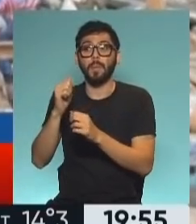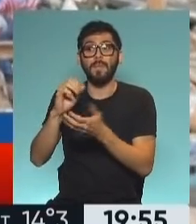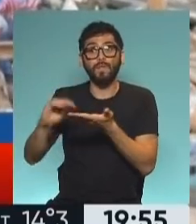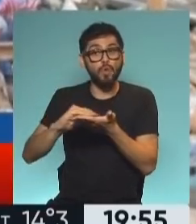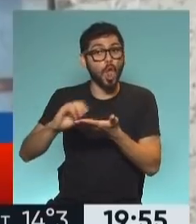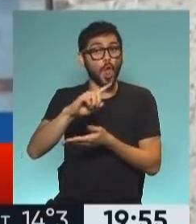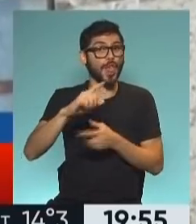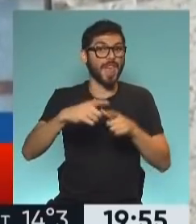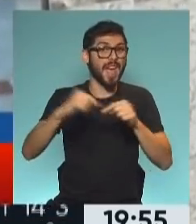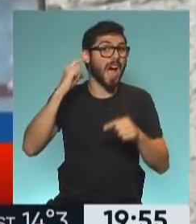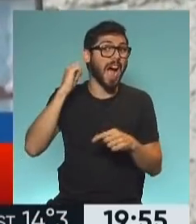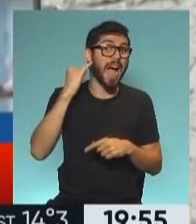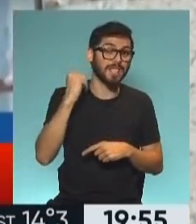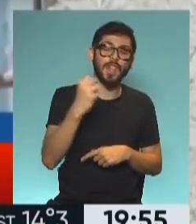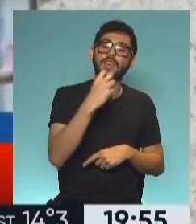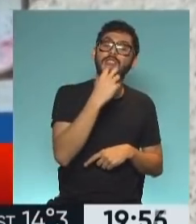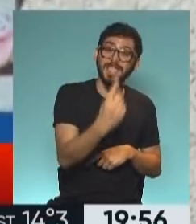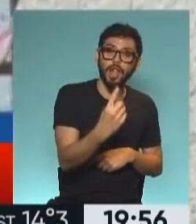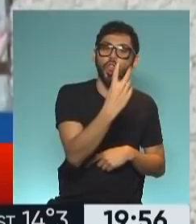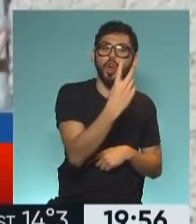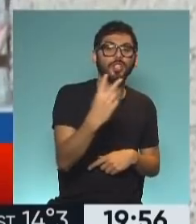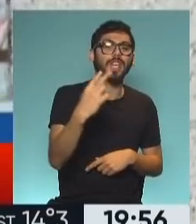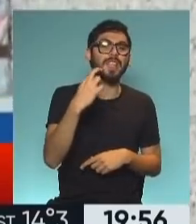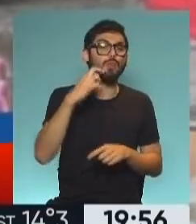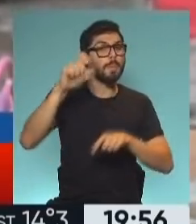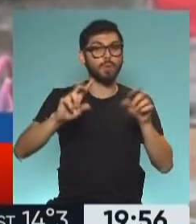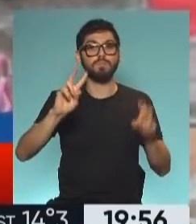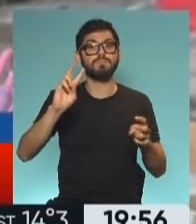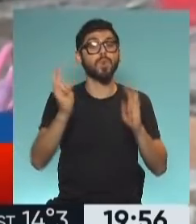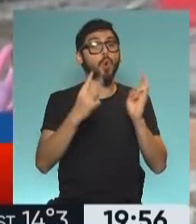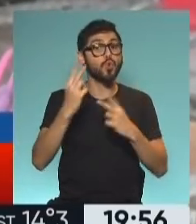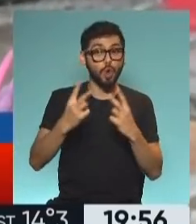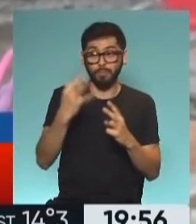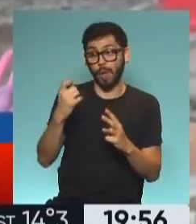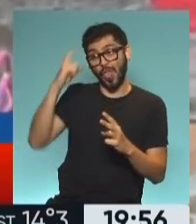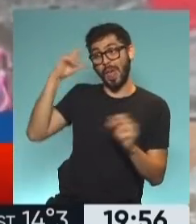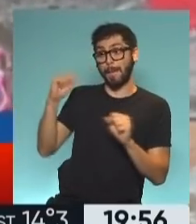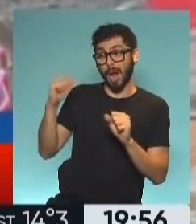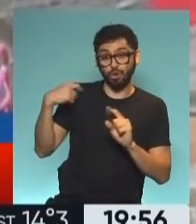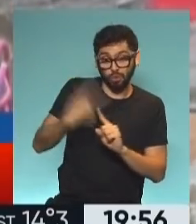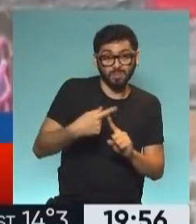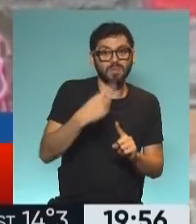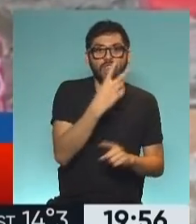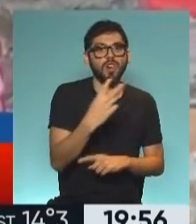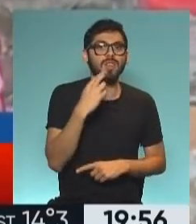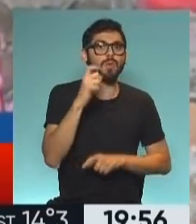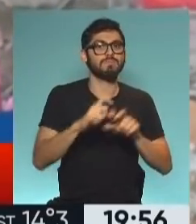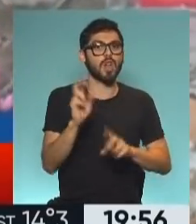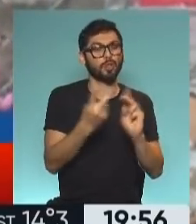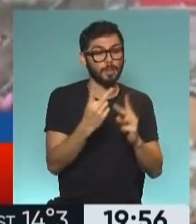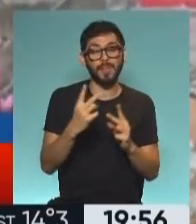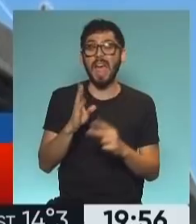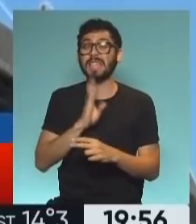que 219 personas han muerto desde que estalló el conflicto el 10 de mayo y las autoridades israelíes